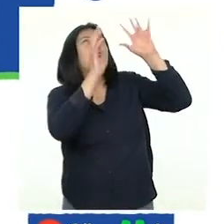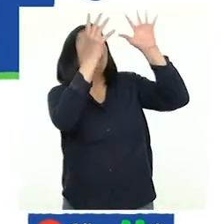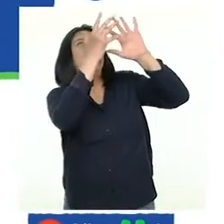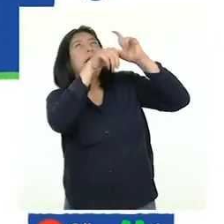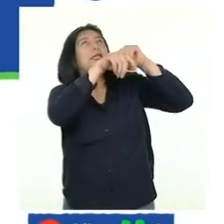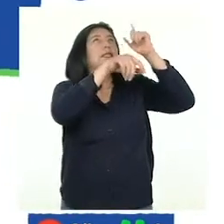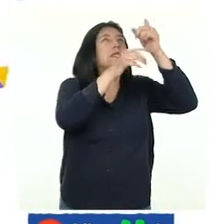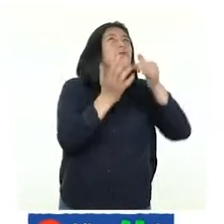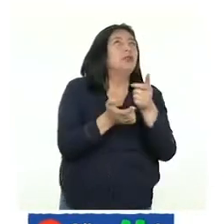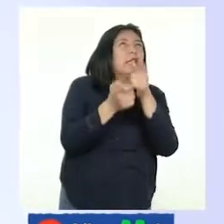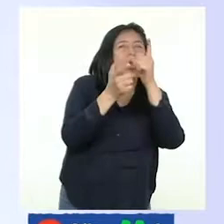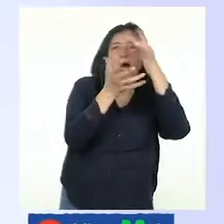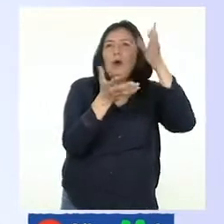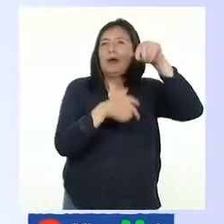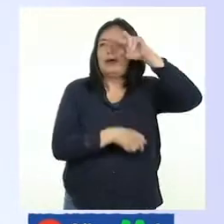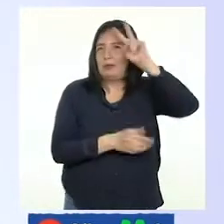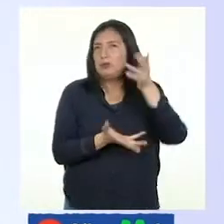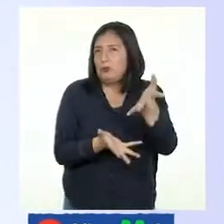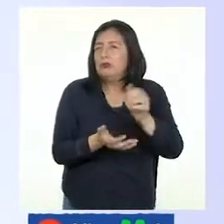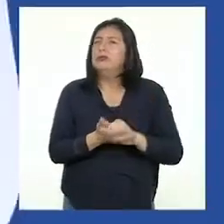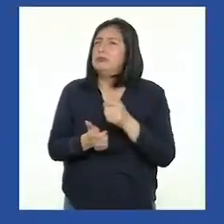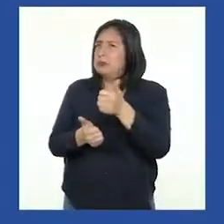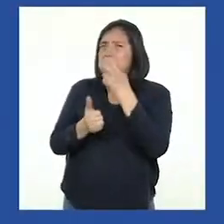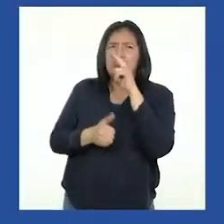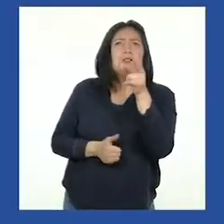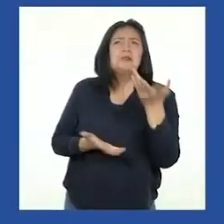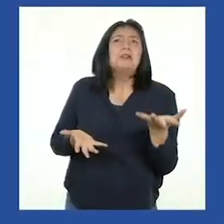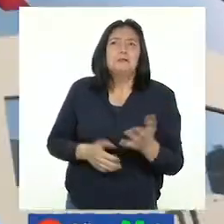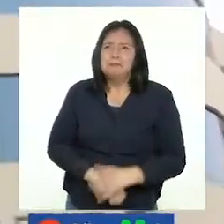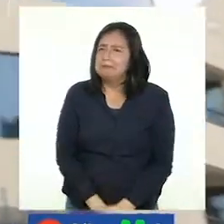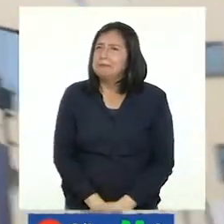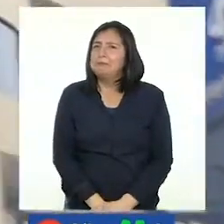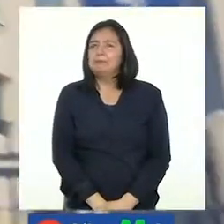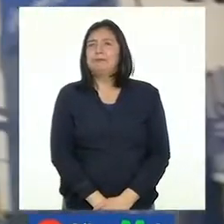e Hidrología del Perú. Vamos a ver qué tal le fue.